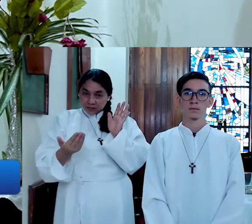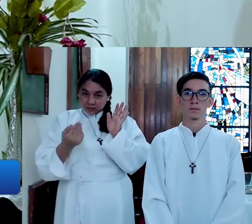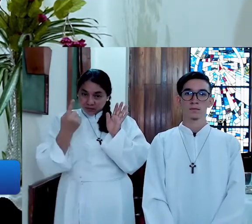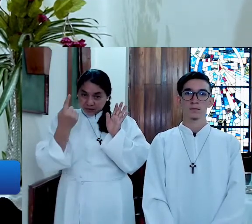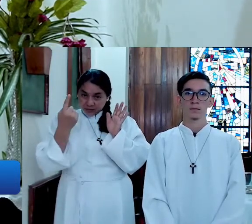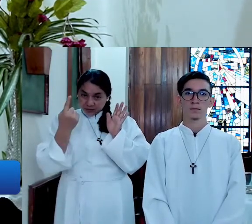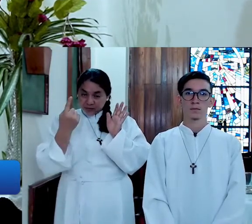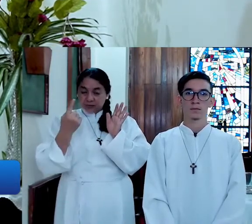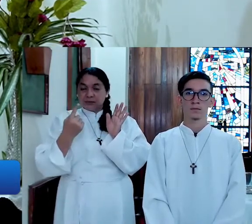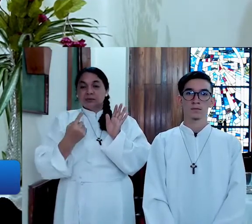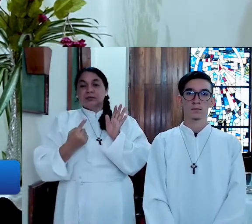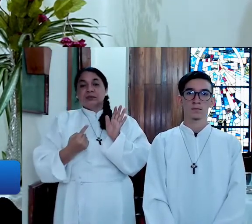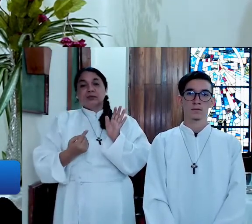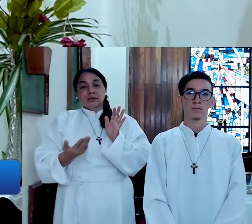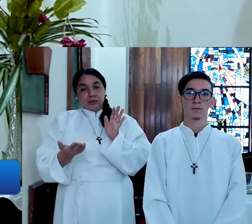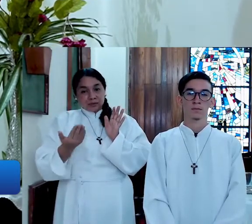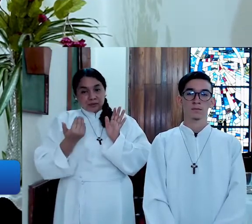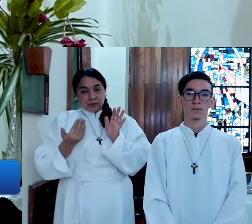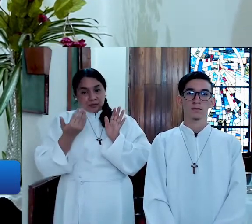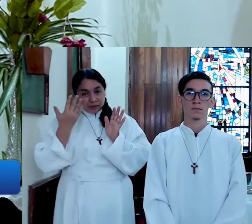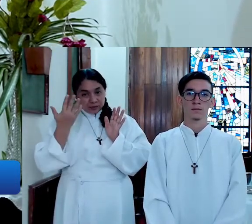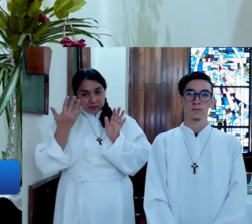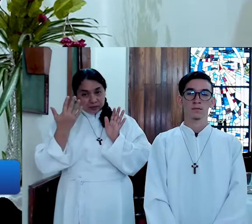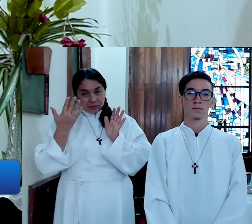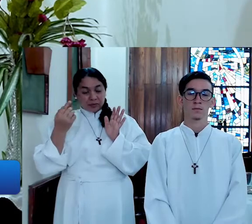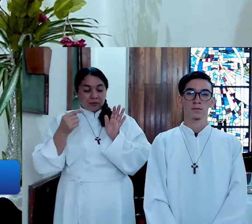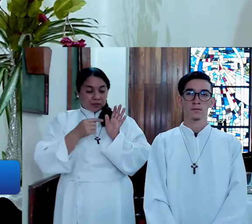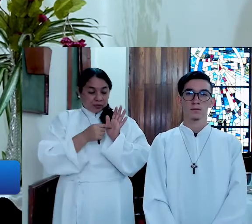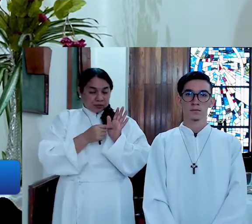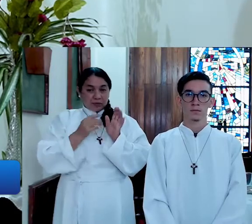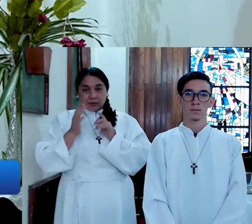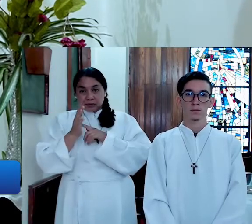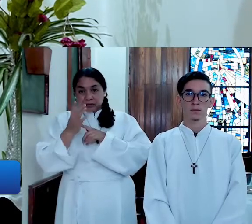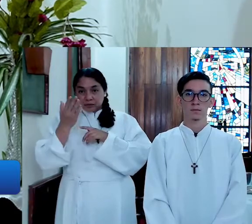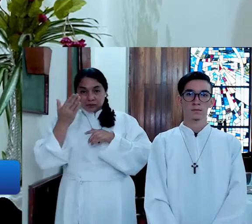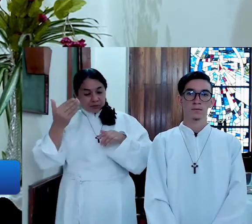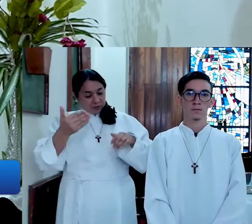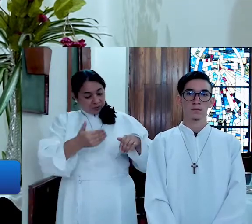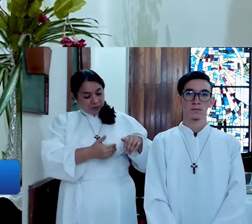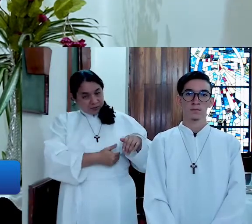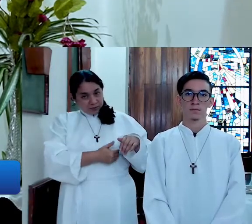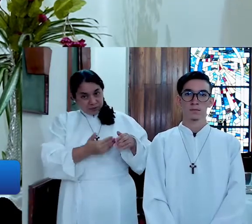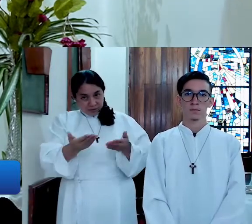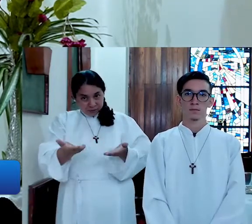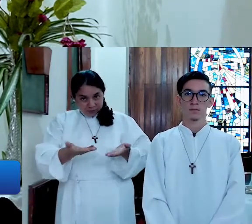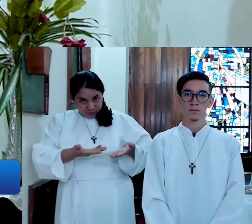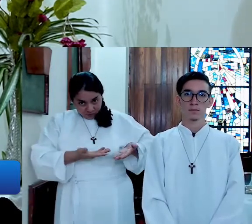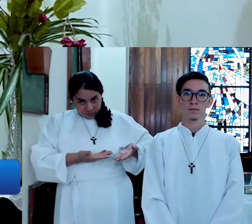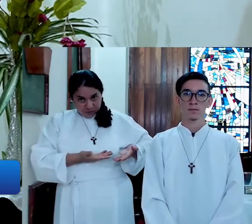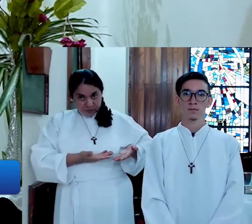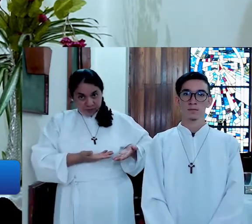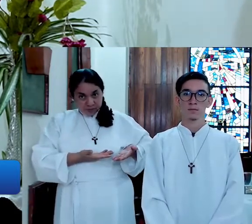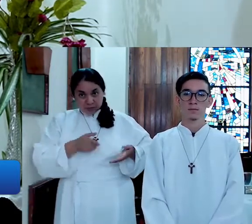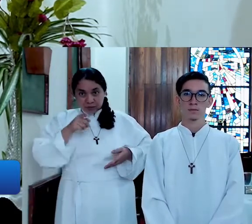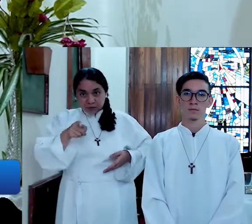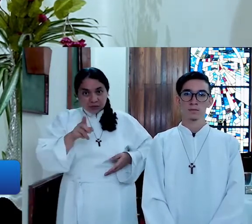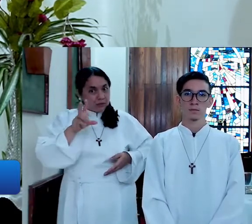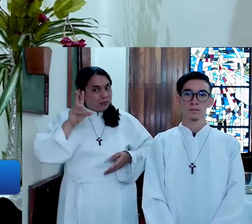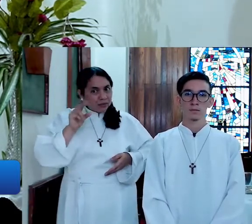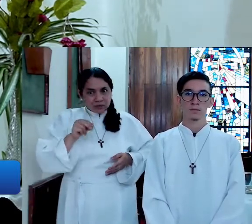dedo, trae acá tu mano, métela en mi costado y no sigas